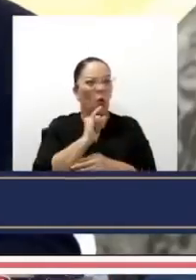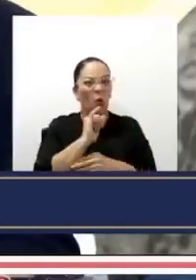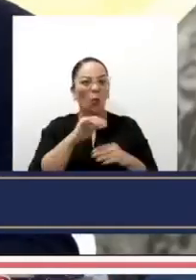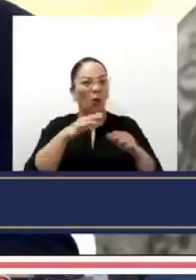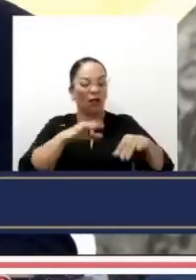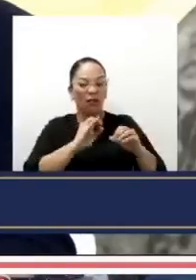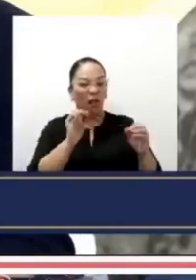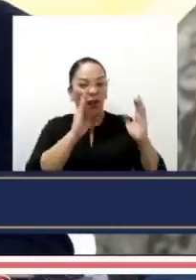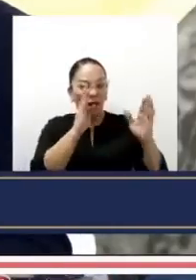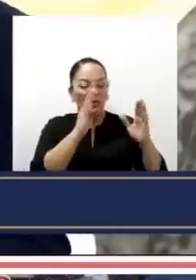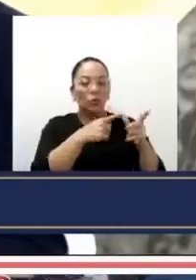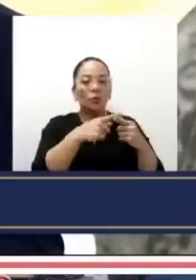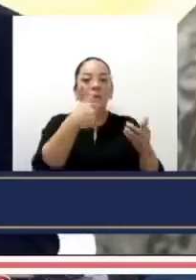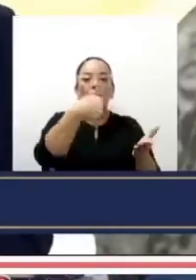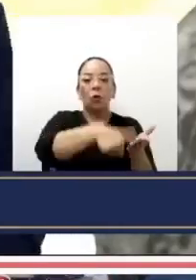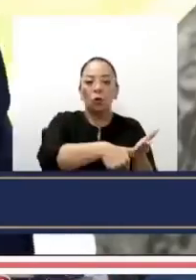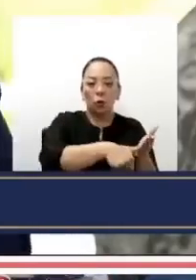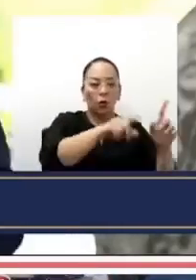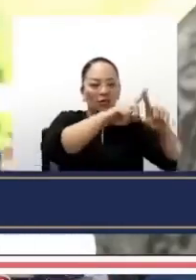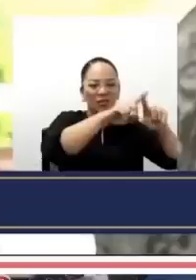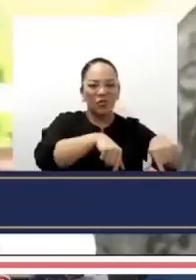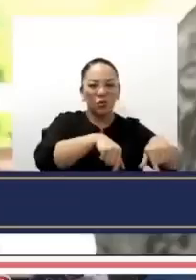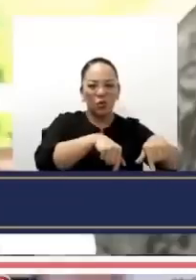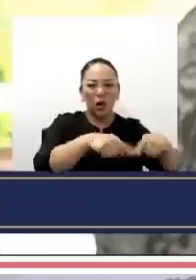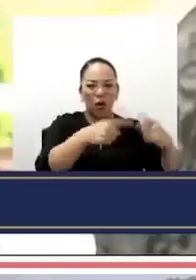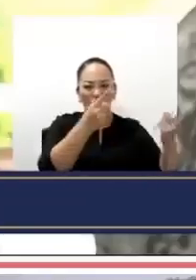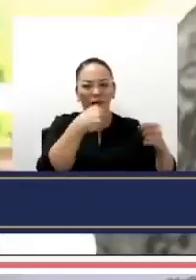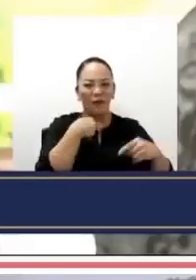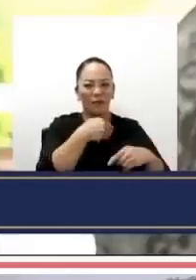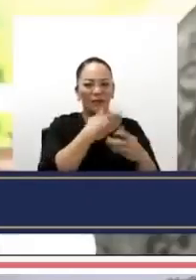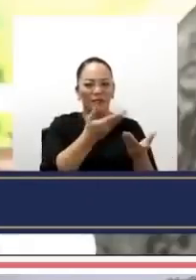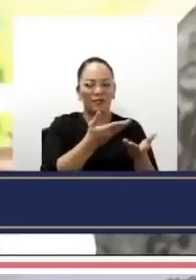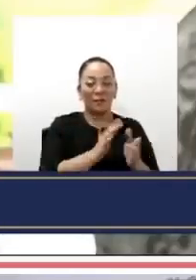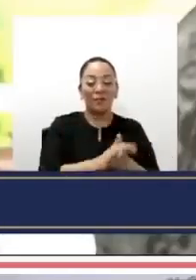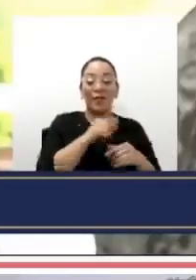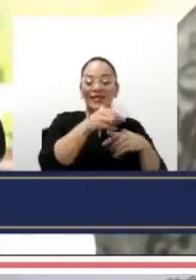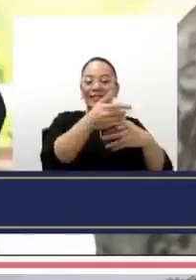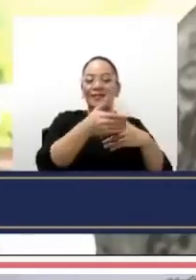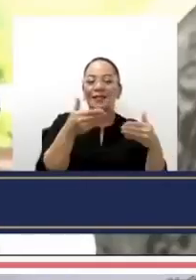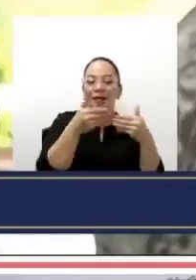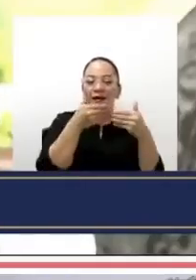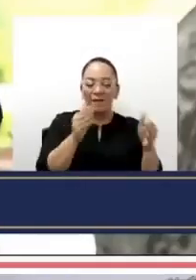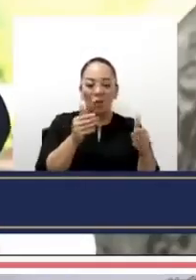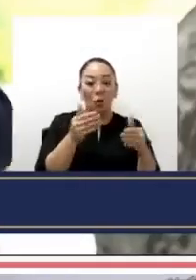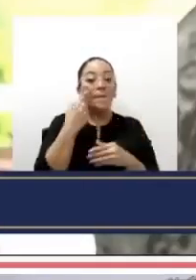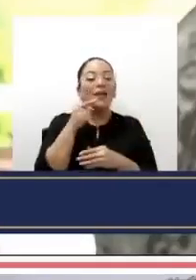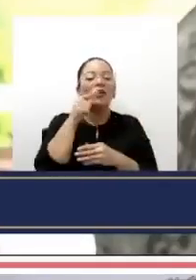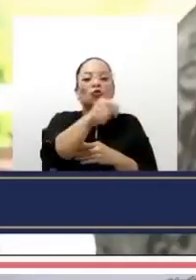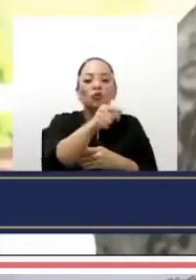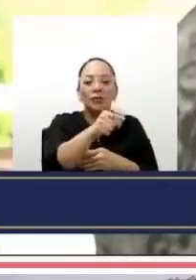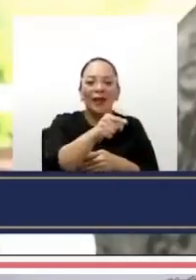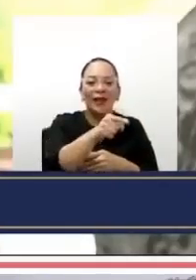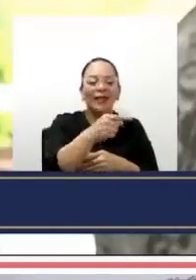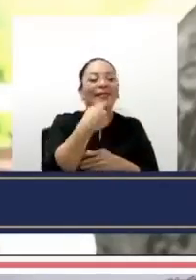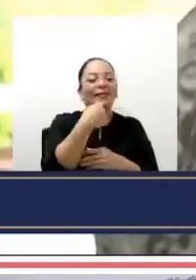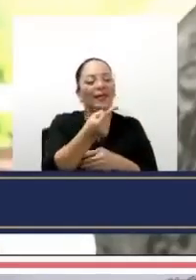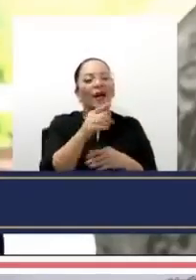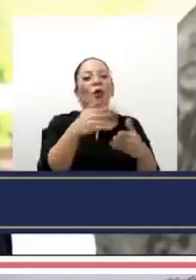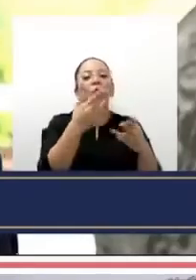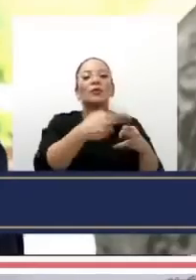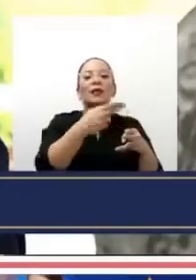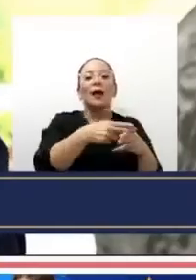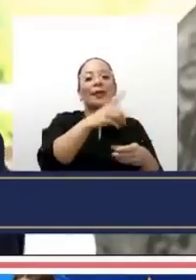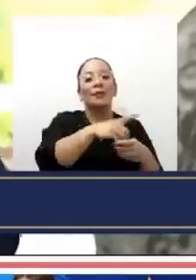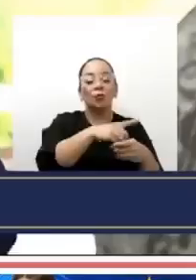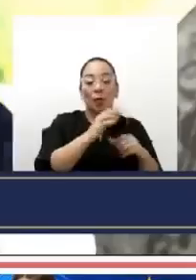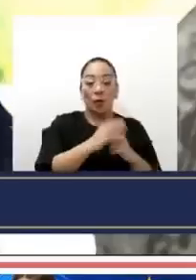caso, entonces había votado la censura. Entonces, este expediente se abre para que usted tenga que decir cómo se llama ese diputado, porque si